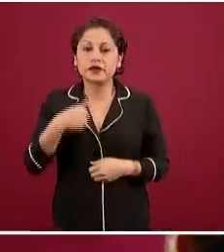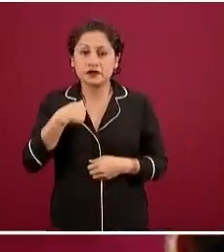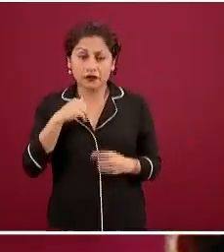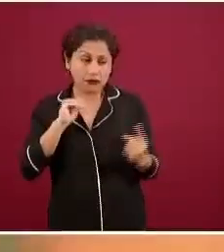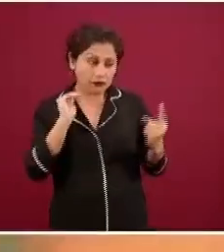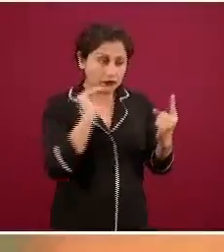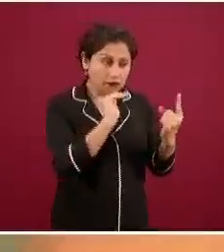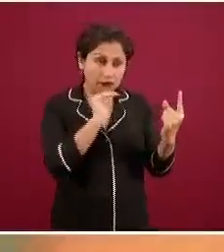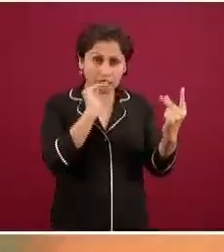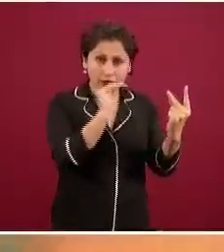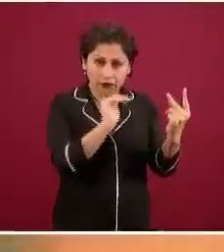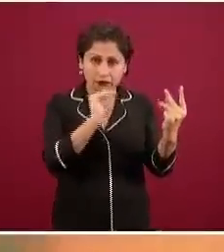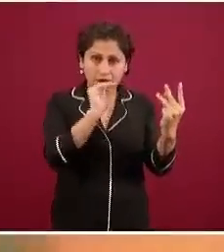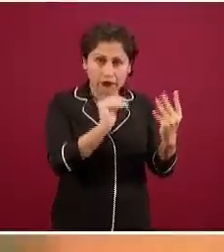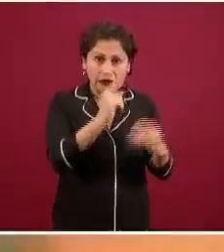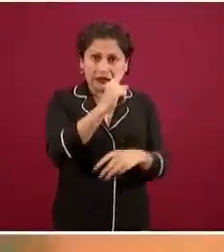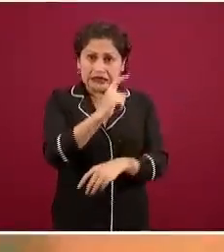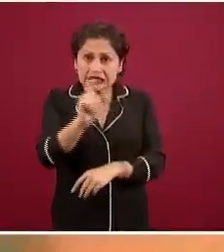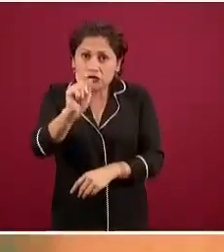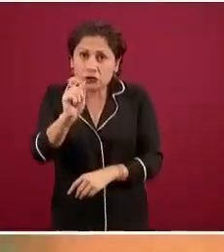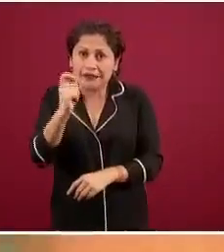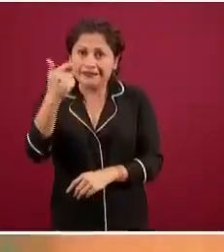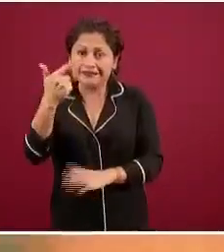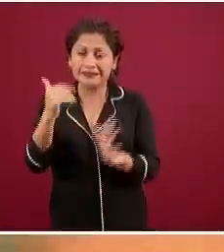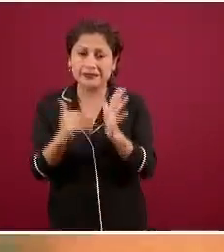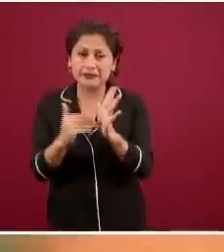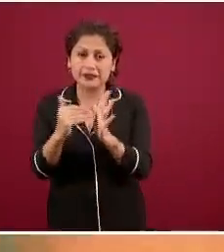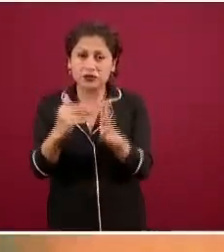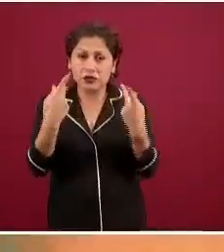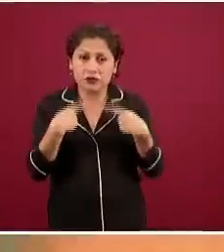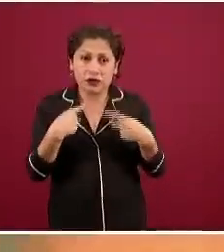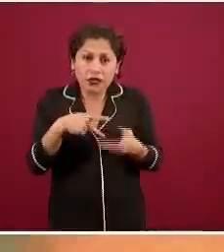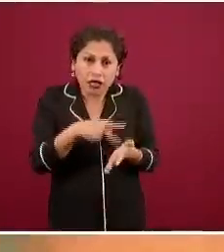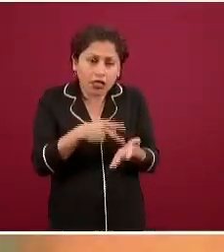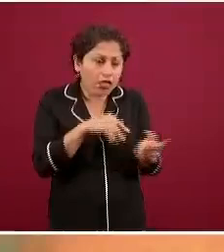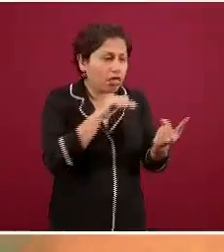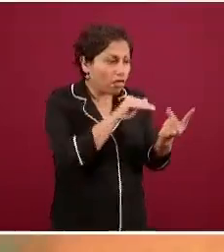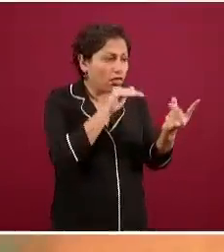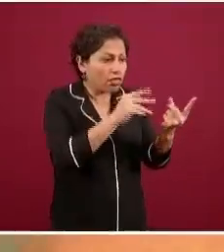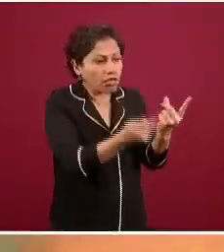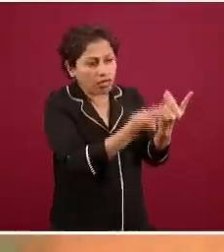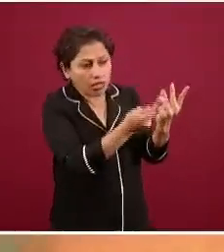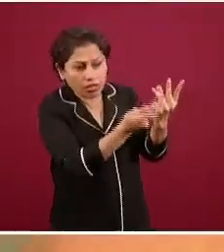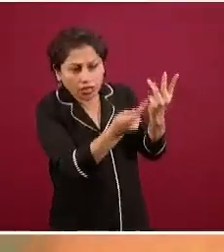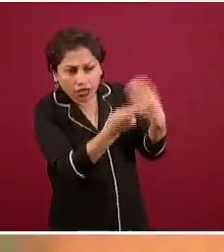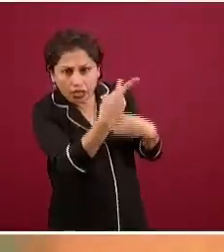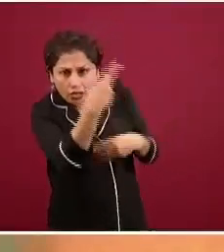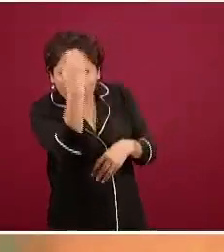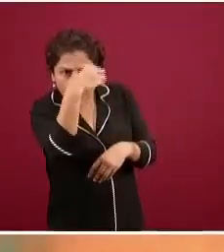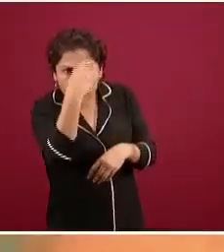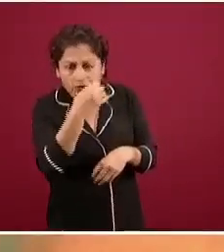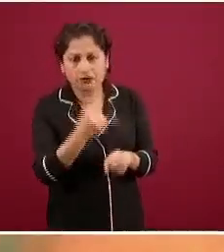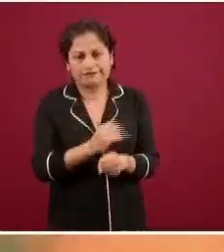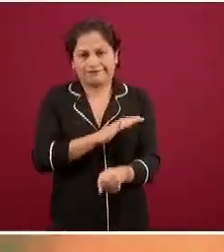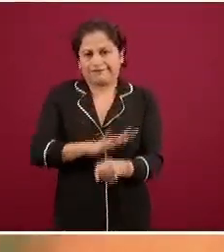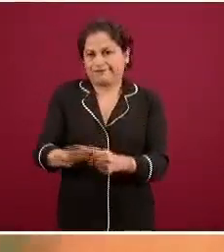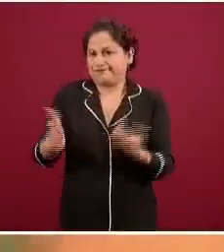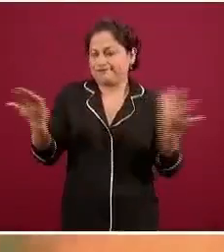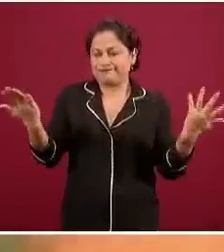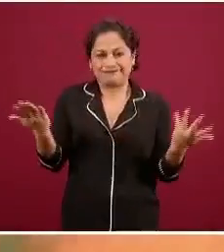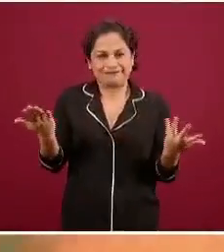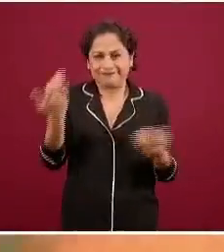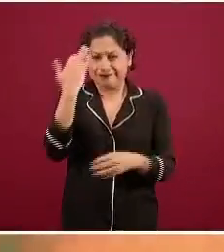127 millones de personas a preguntarle su opinión. Esto sería completamente impráctico. Me